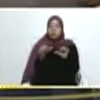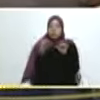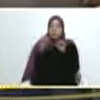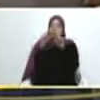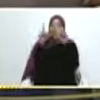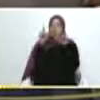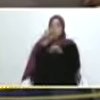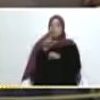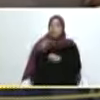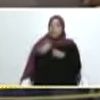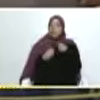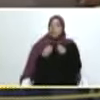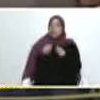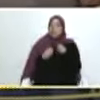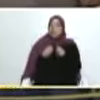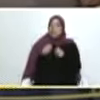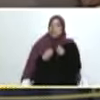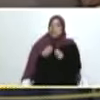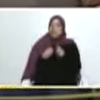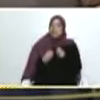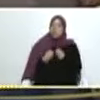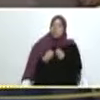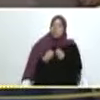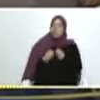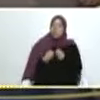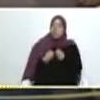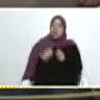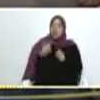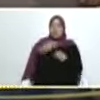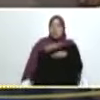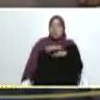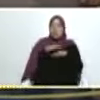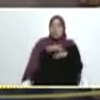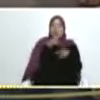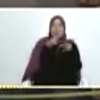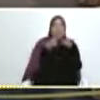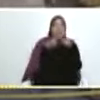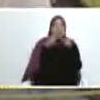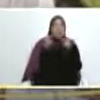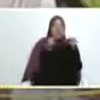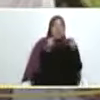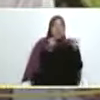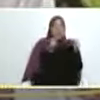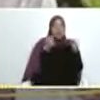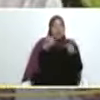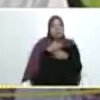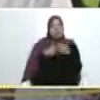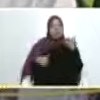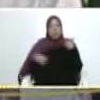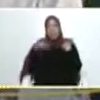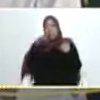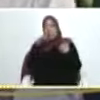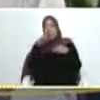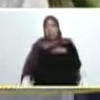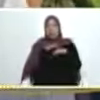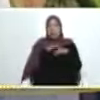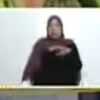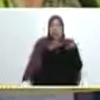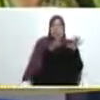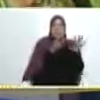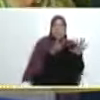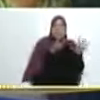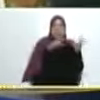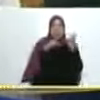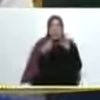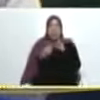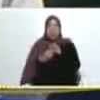despertar, al accionar. Y cuando usted convocó a la consulta y al debate y a la acción de las 7 transformaciones